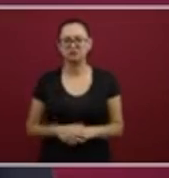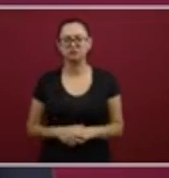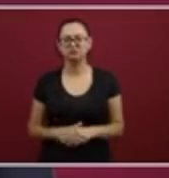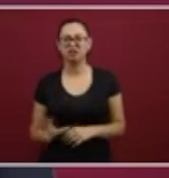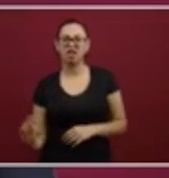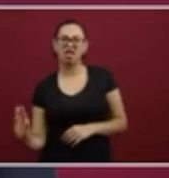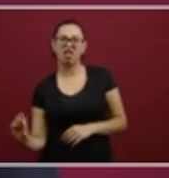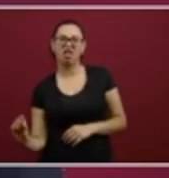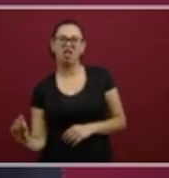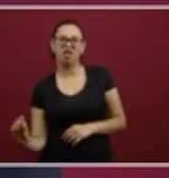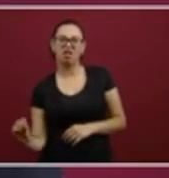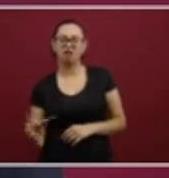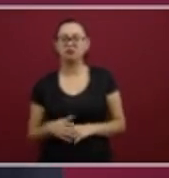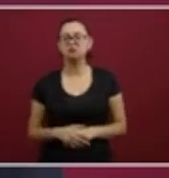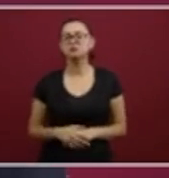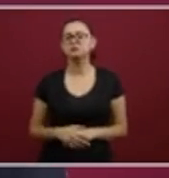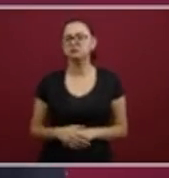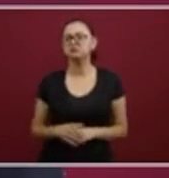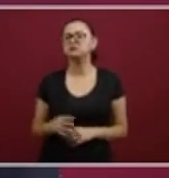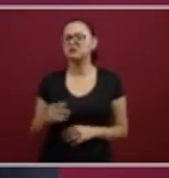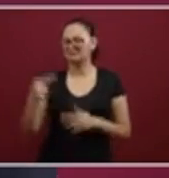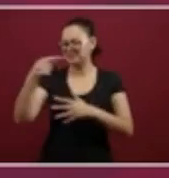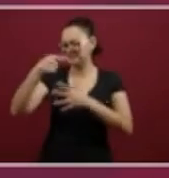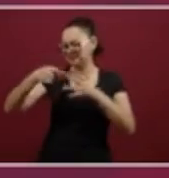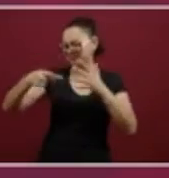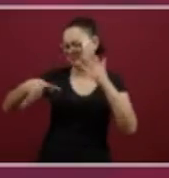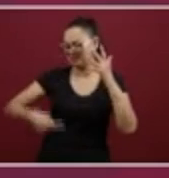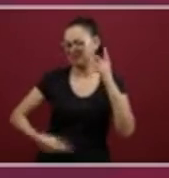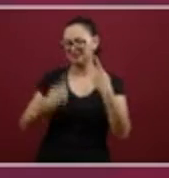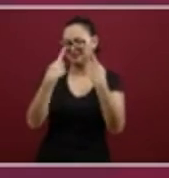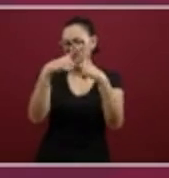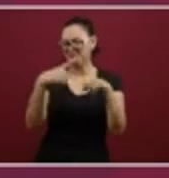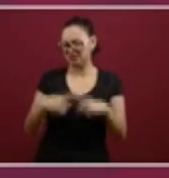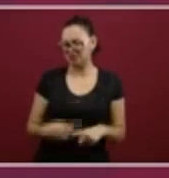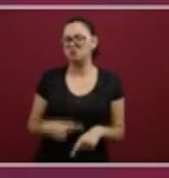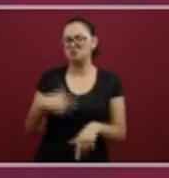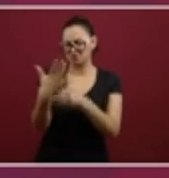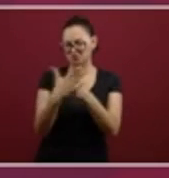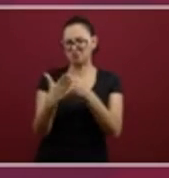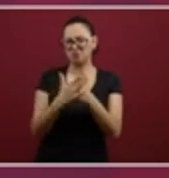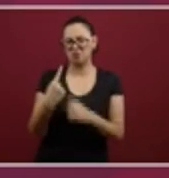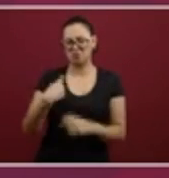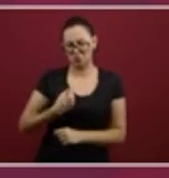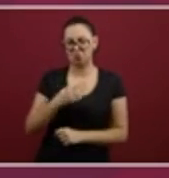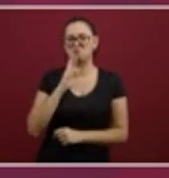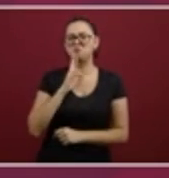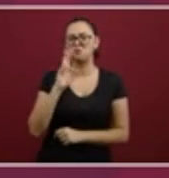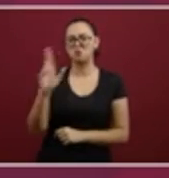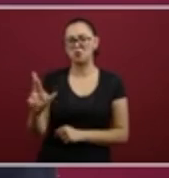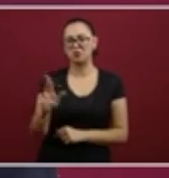varias, y voy a responder, pero sí me gustaría que